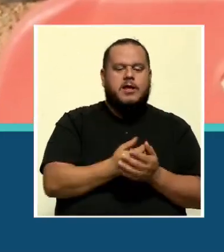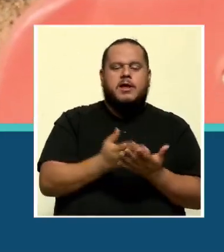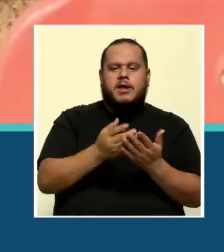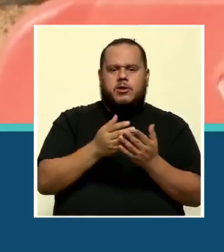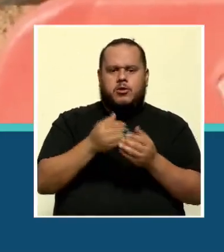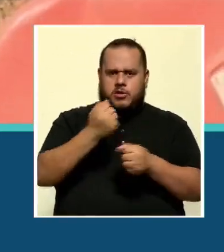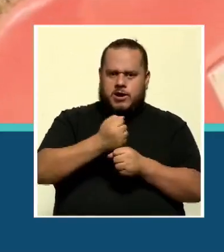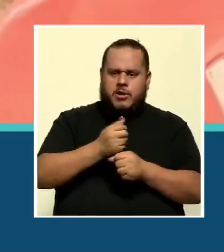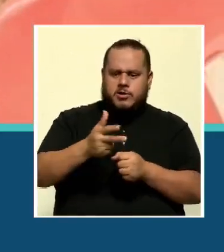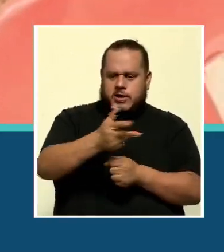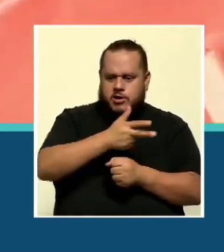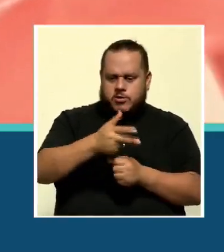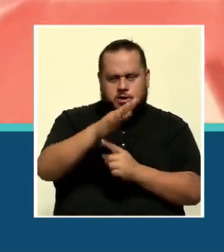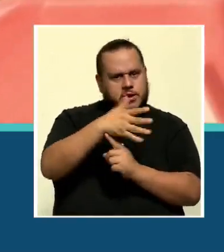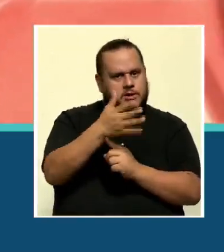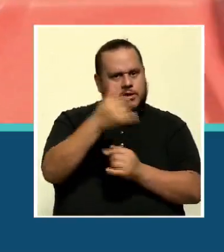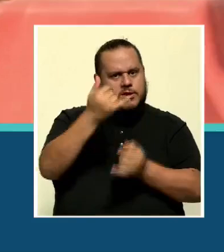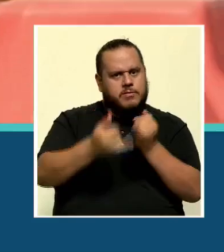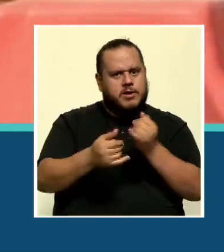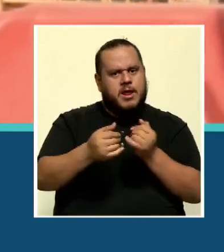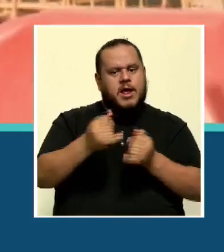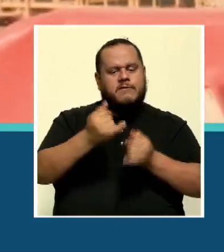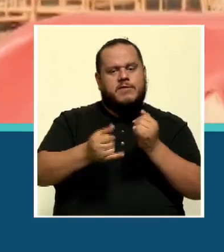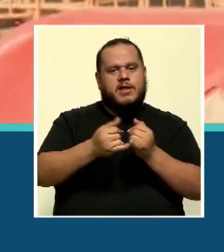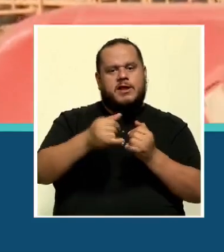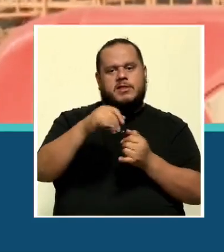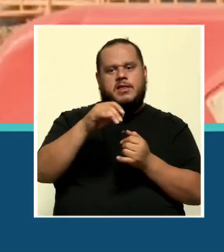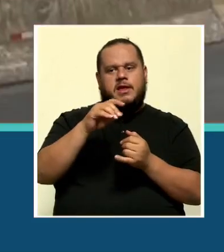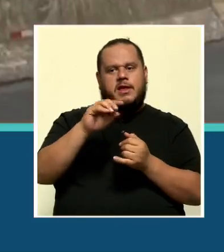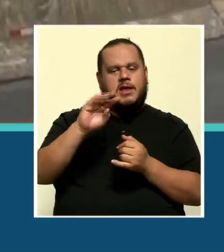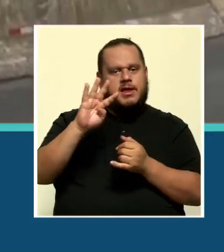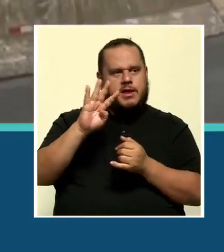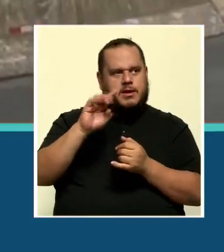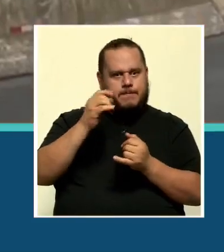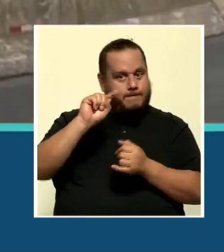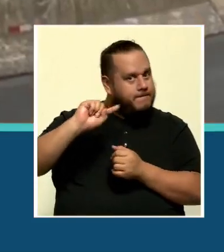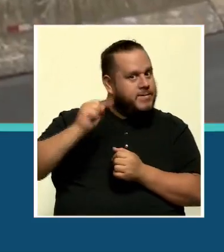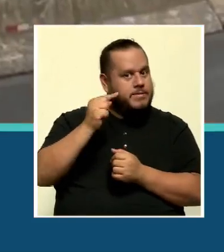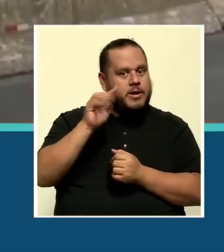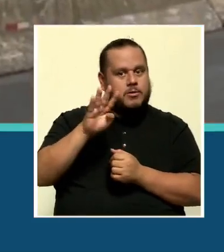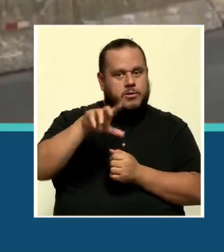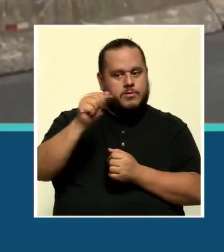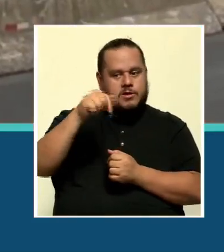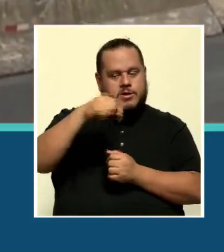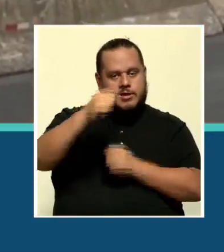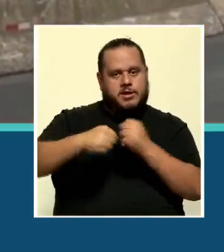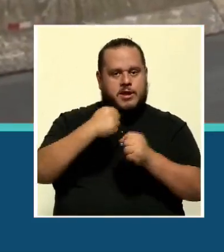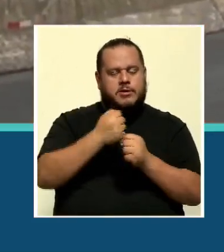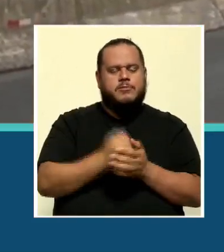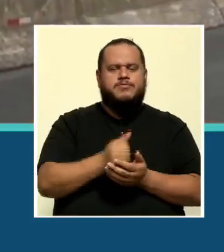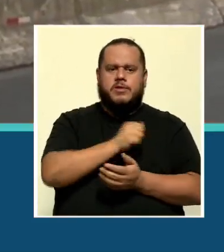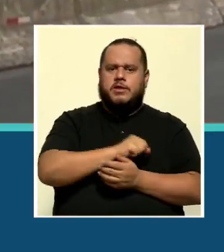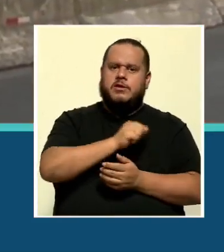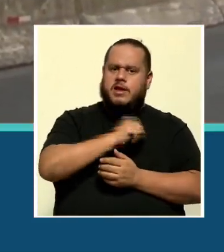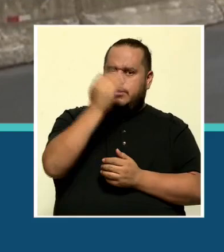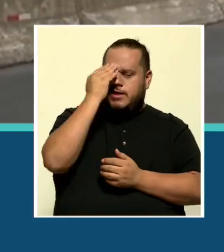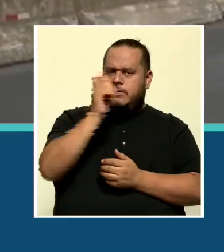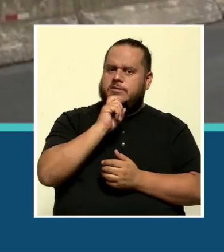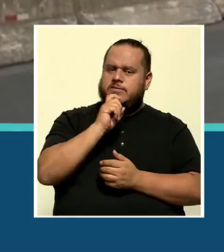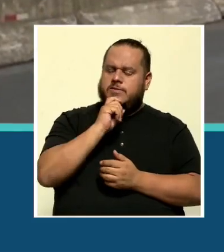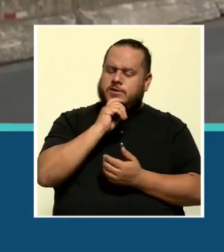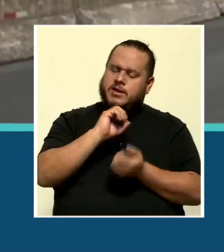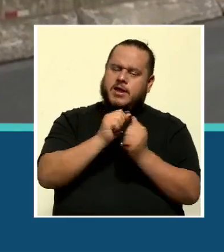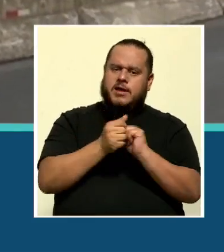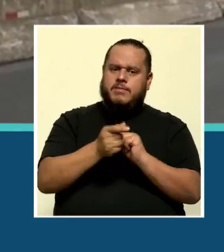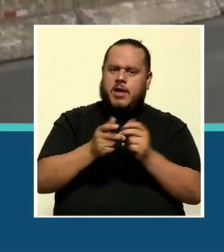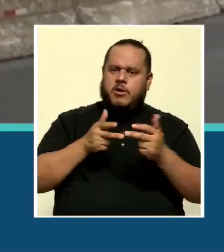están previstos para concluir a finales del primer cuatrimestre de este año. Las autoridades saben de lo complicado que se ha vuelto el tránsito